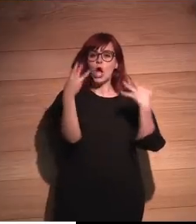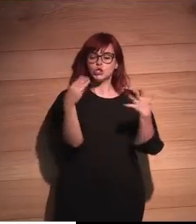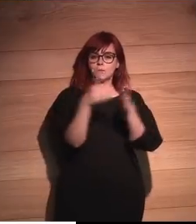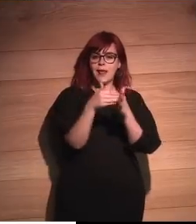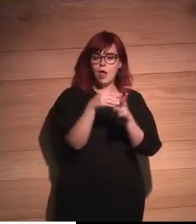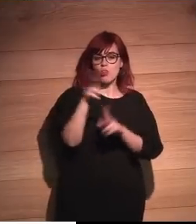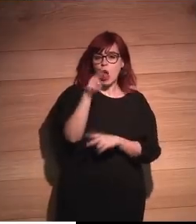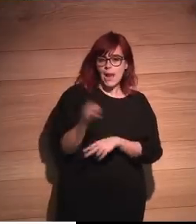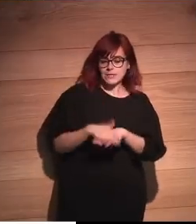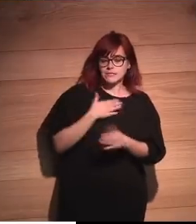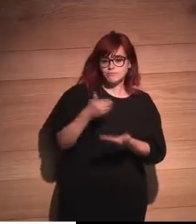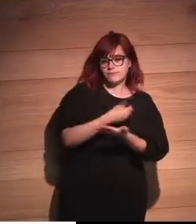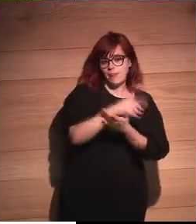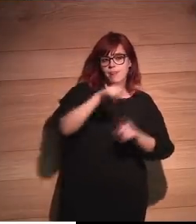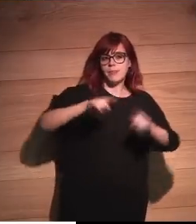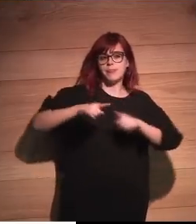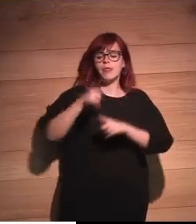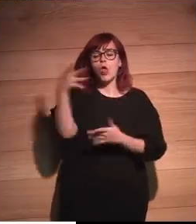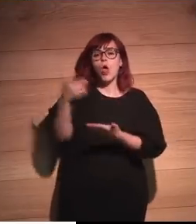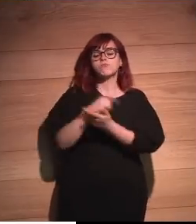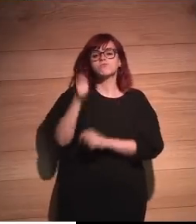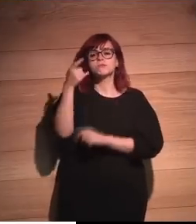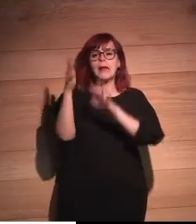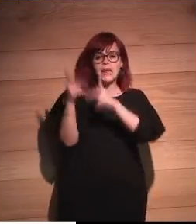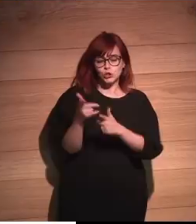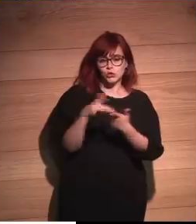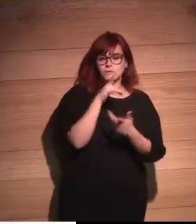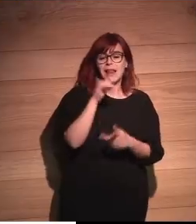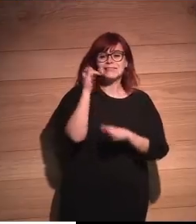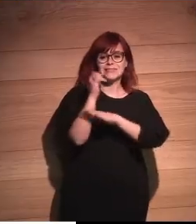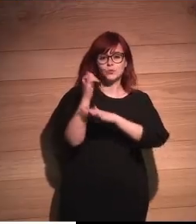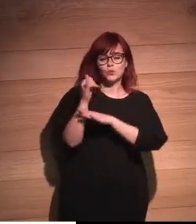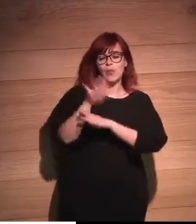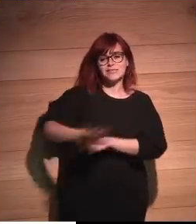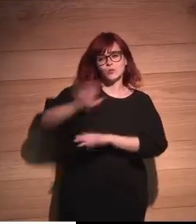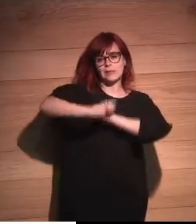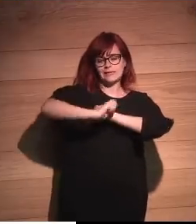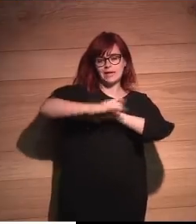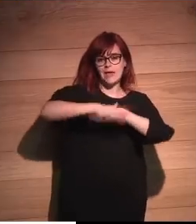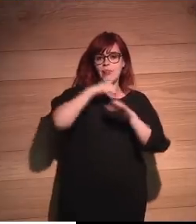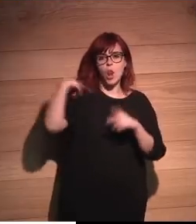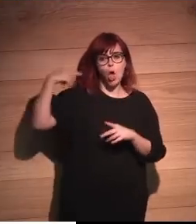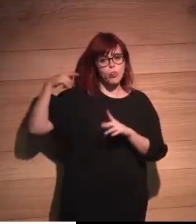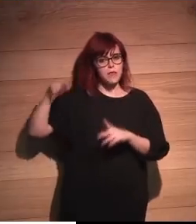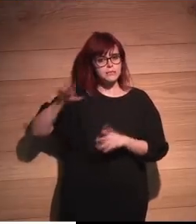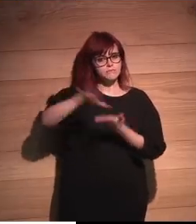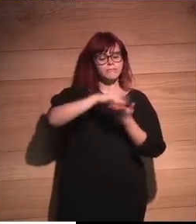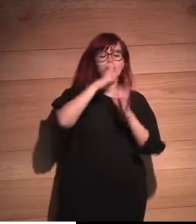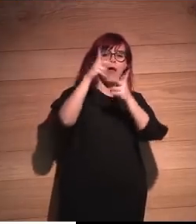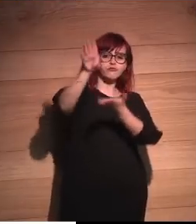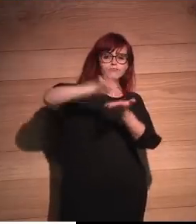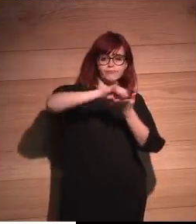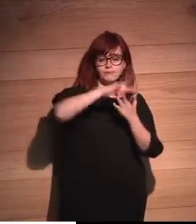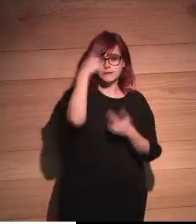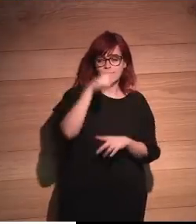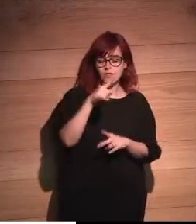$28.000. Estos son datos, depende de dónde obtengamos los datos, esto es del Instituto de Estudios Estratégicos de Londres.